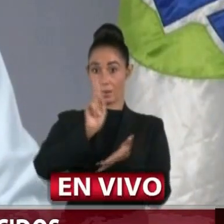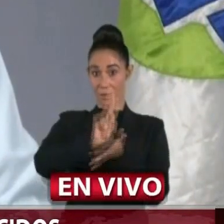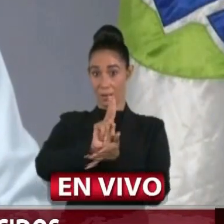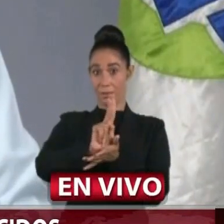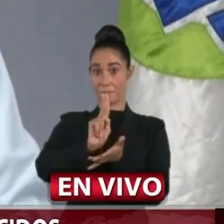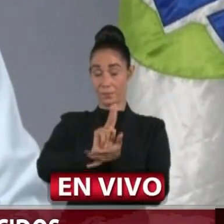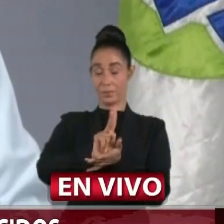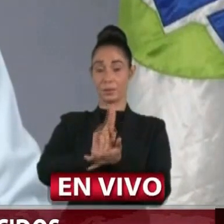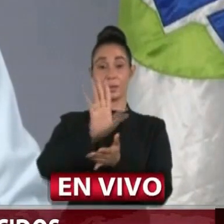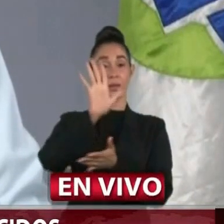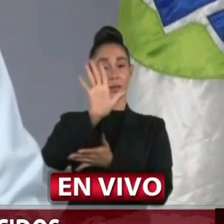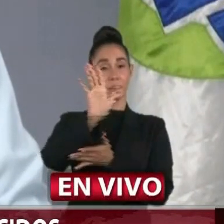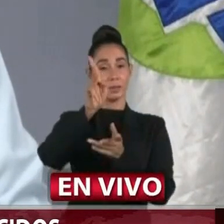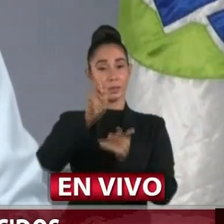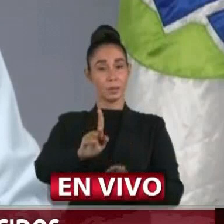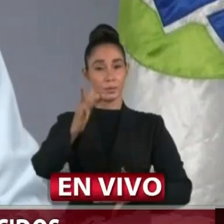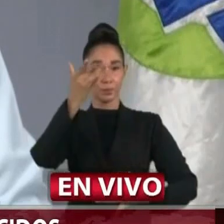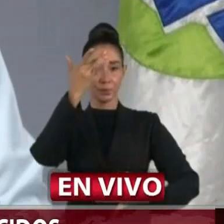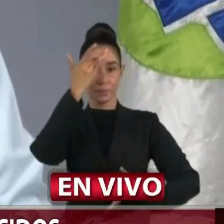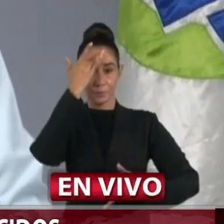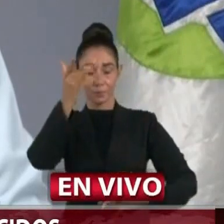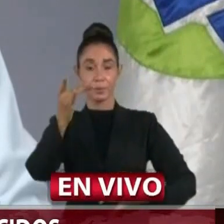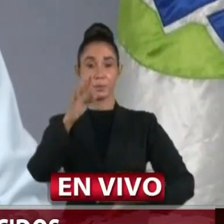Vega, 5 casos nuevos,